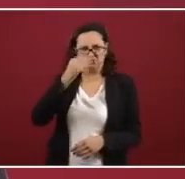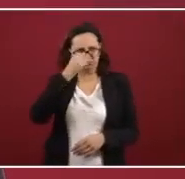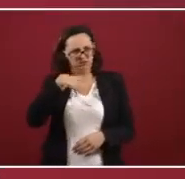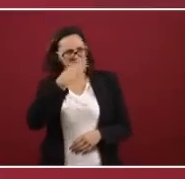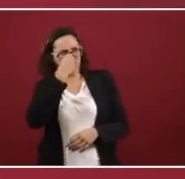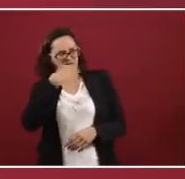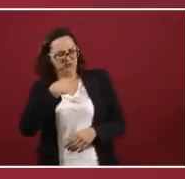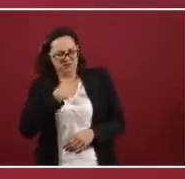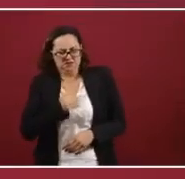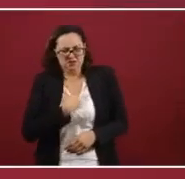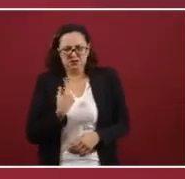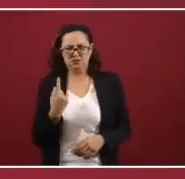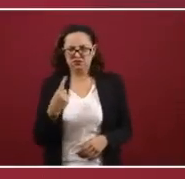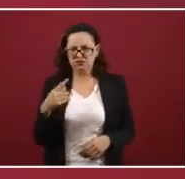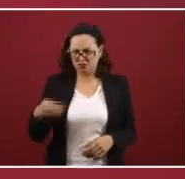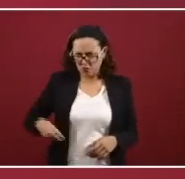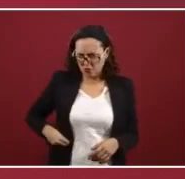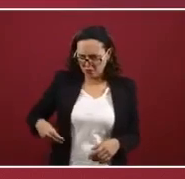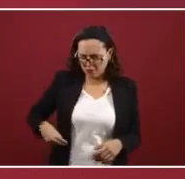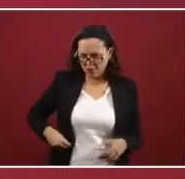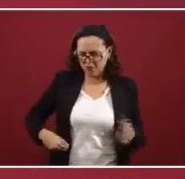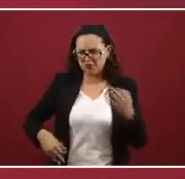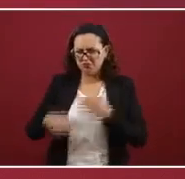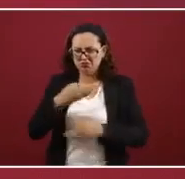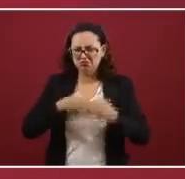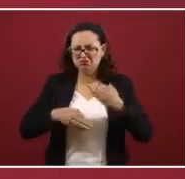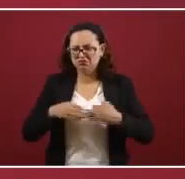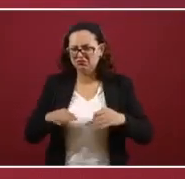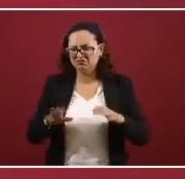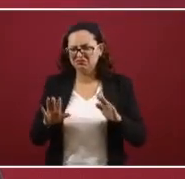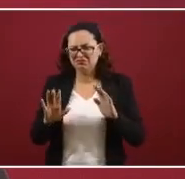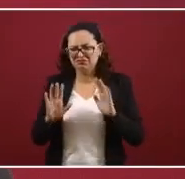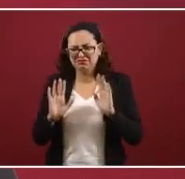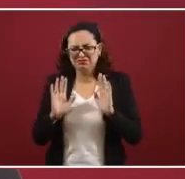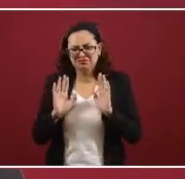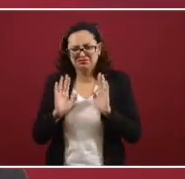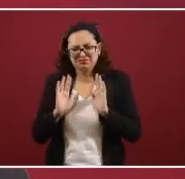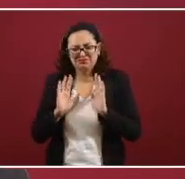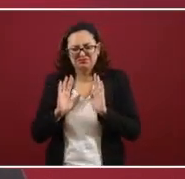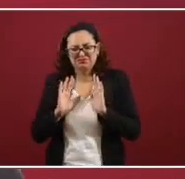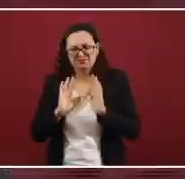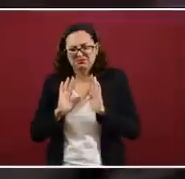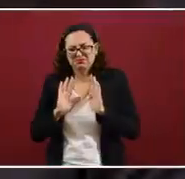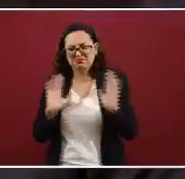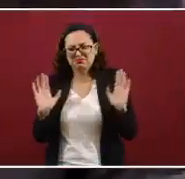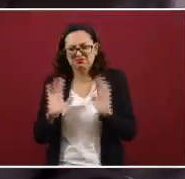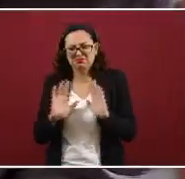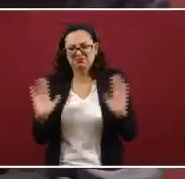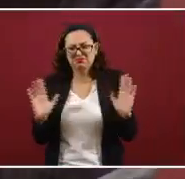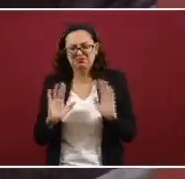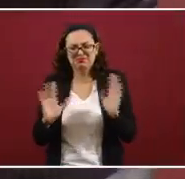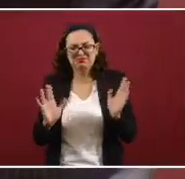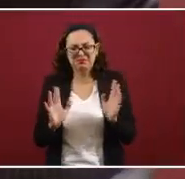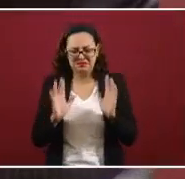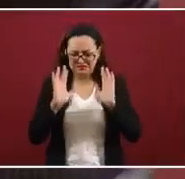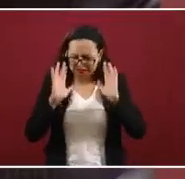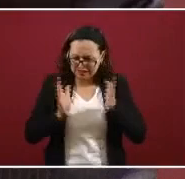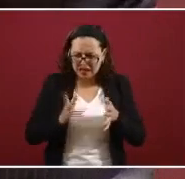Ya les dije, no tuve nada que ver, ya no es el tiempo de